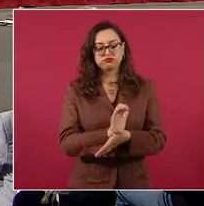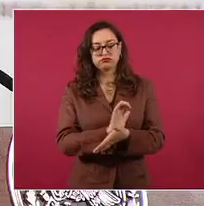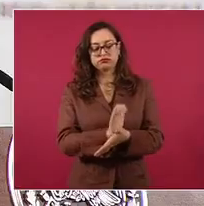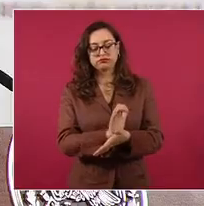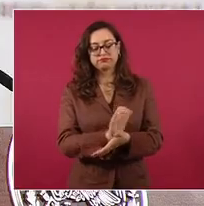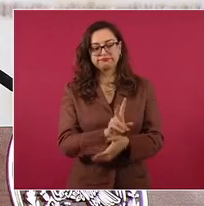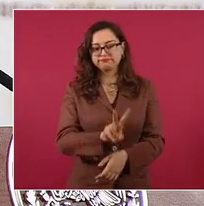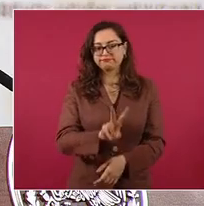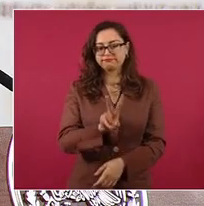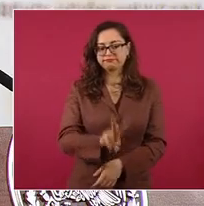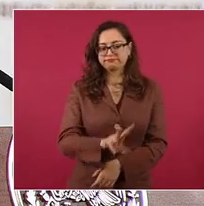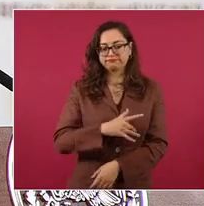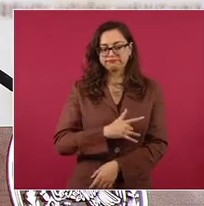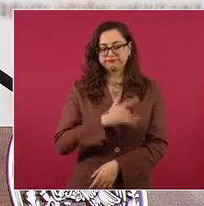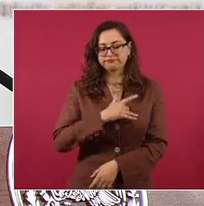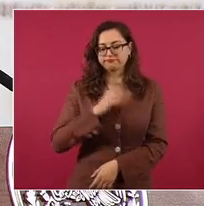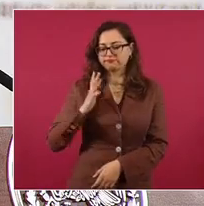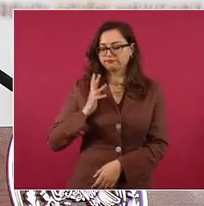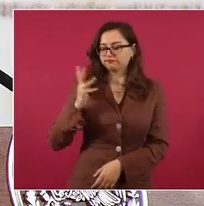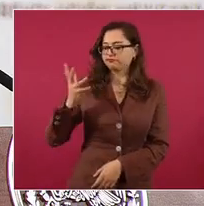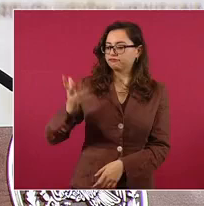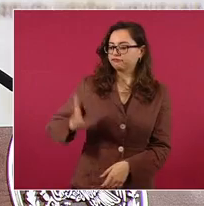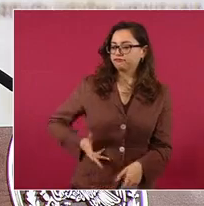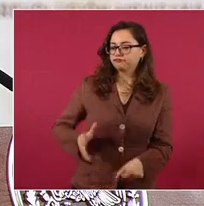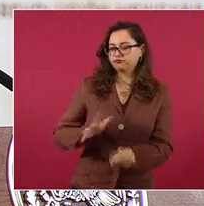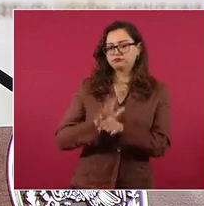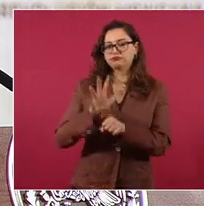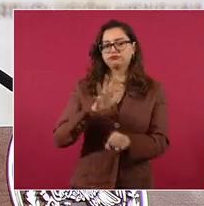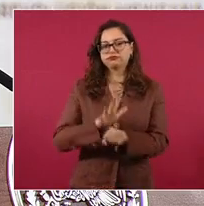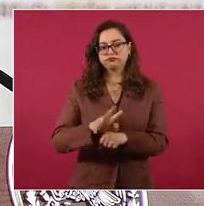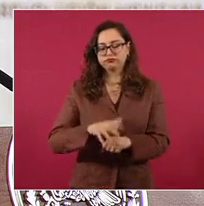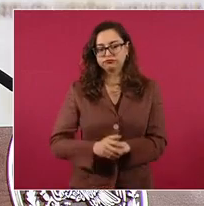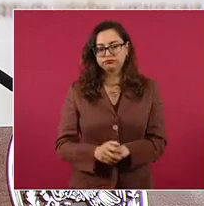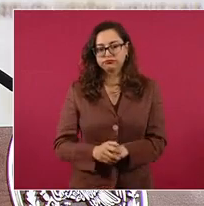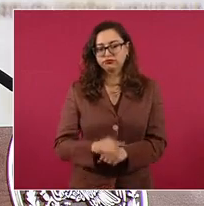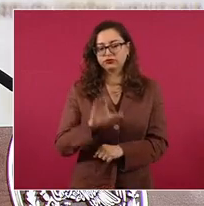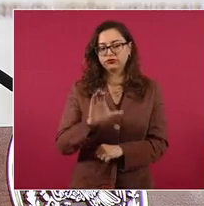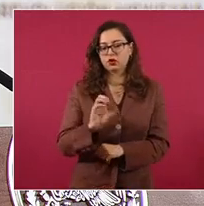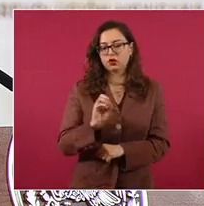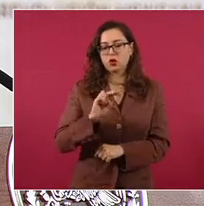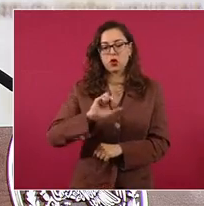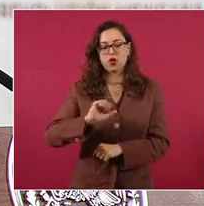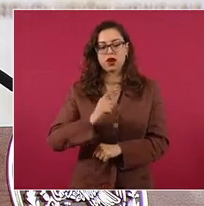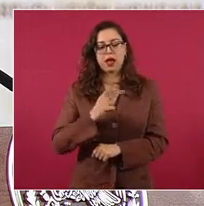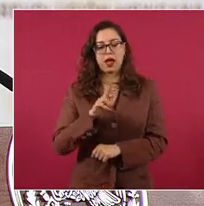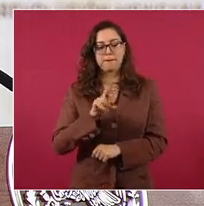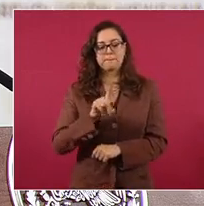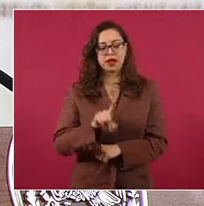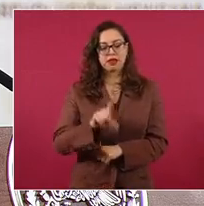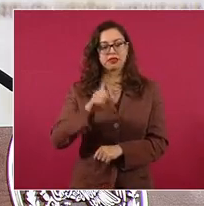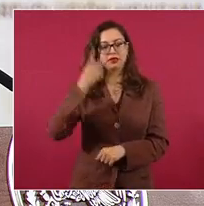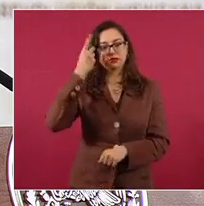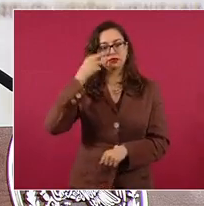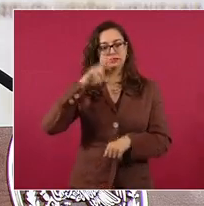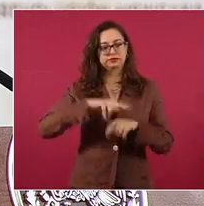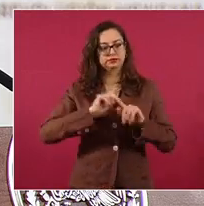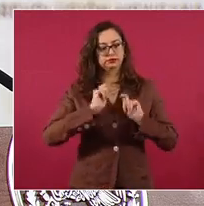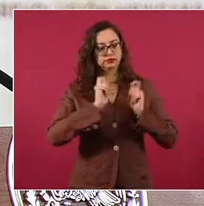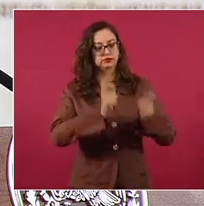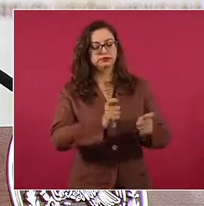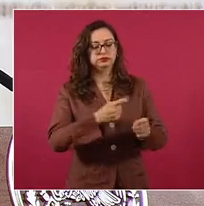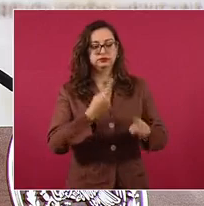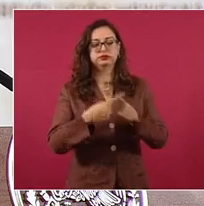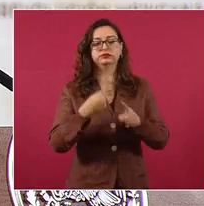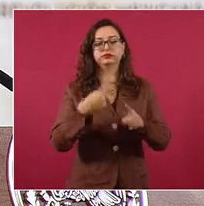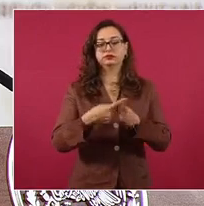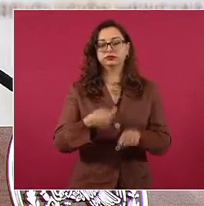por primera vez una mujer indígena lidere el Consejo Nacional para Prevenir la Discriminación, en donde se sigue haciendo un